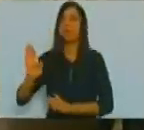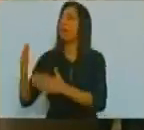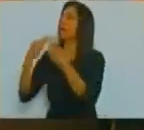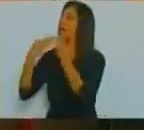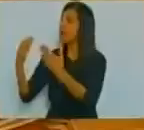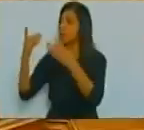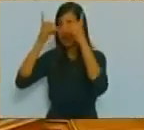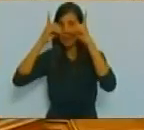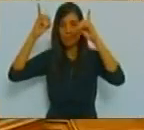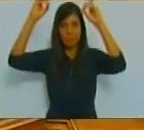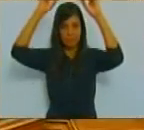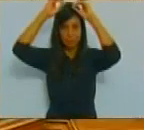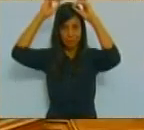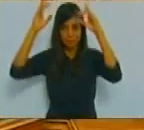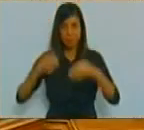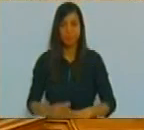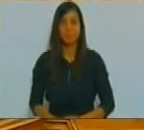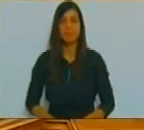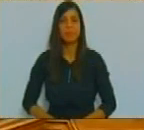presidenta